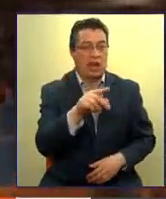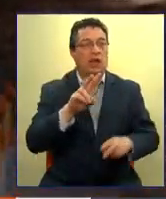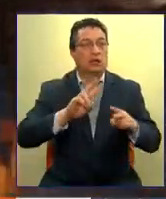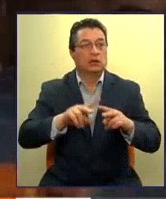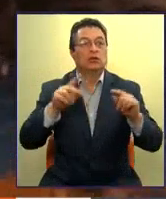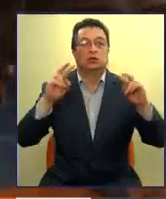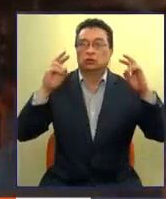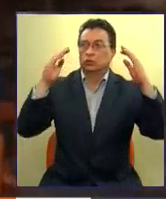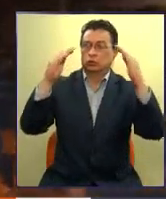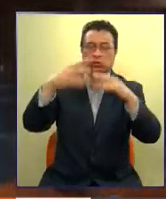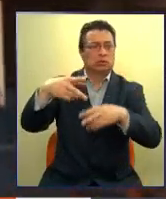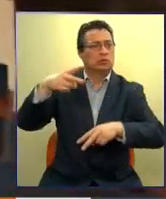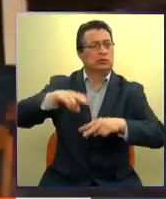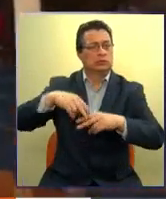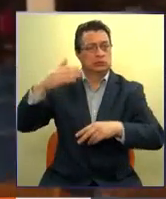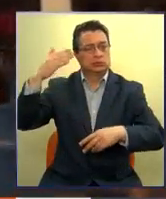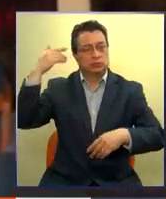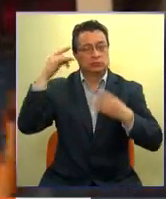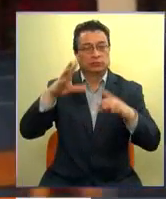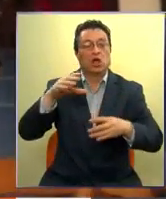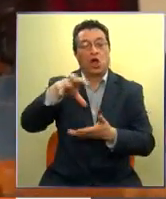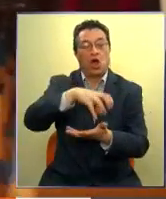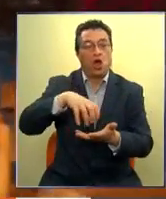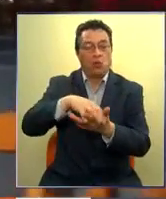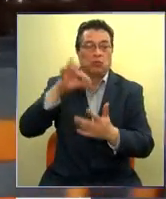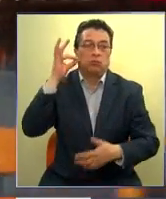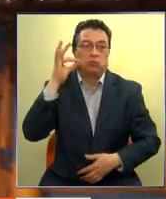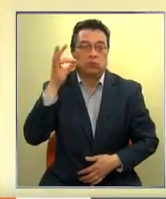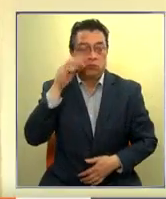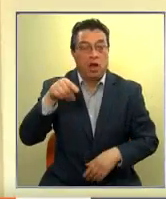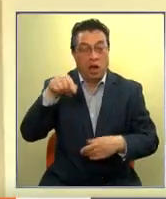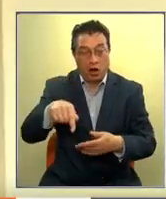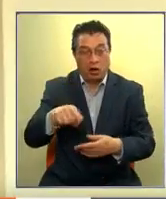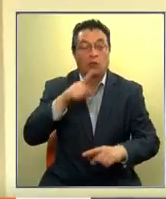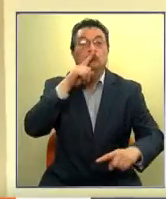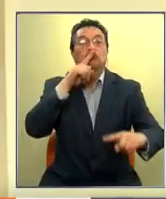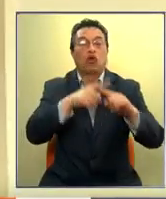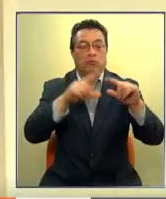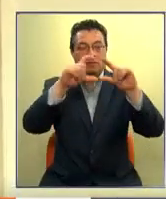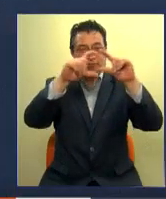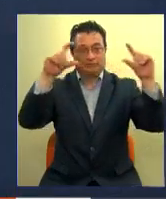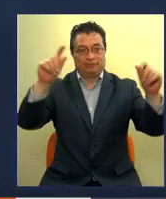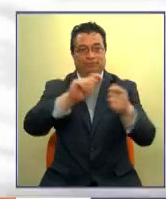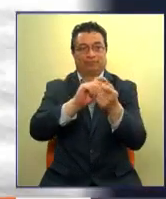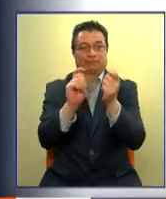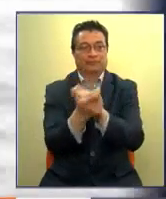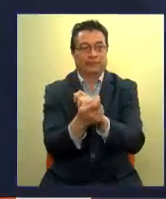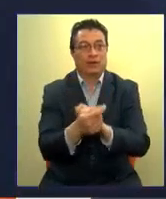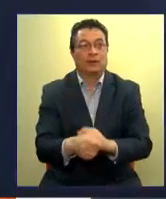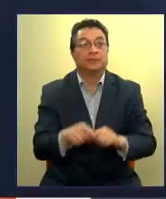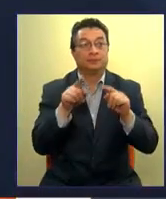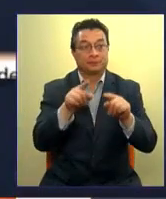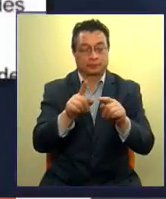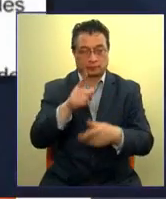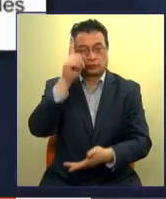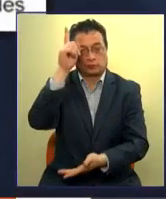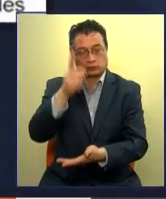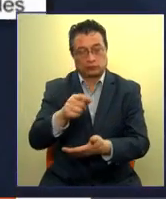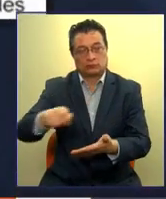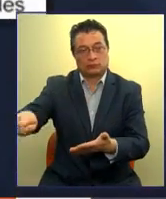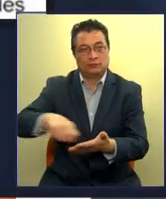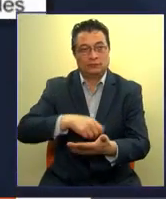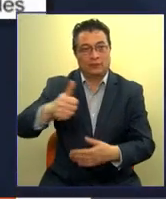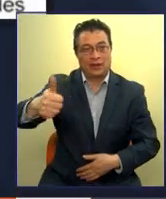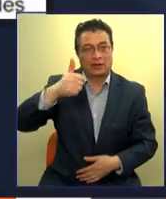de inspiración clásica ubicada en la comuna de las condes que a partir de ahora tendrá un nuevo nombre esta es la orden firmada por el director